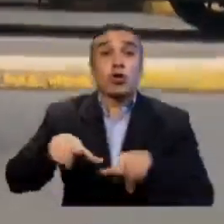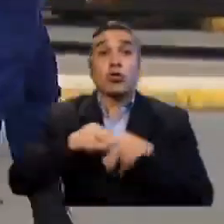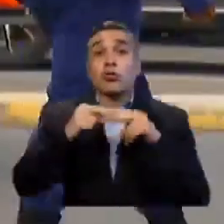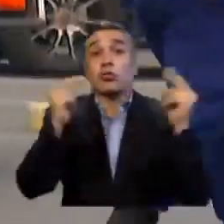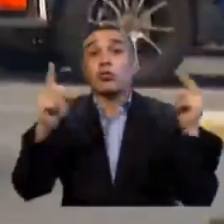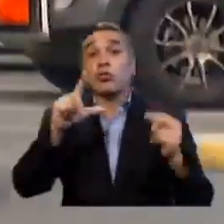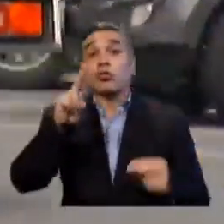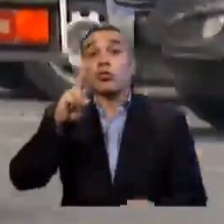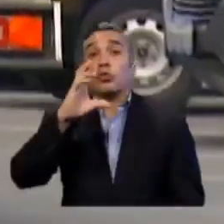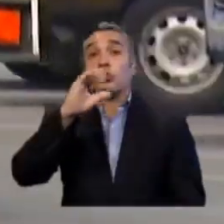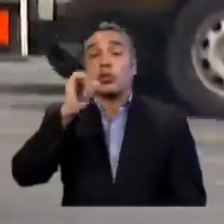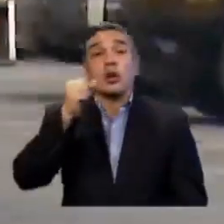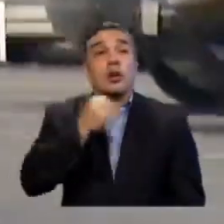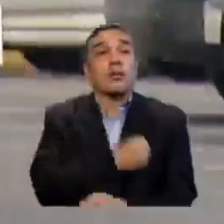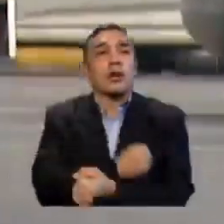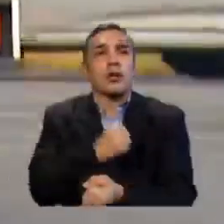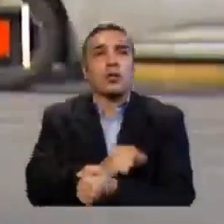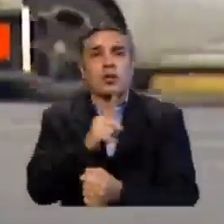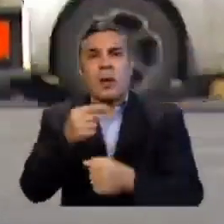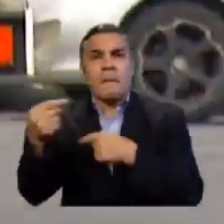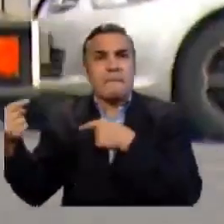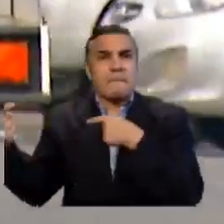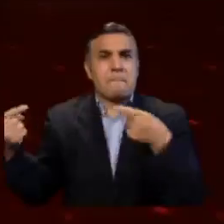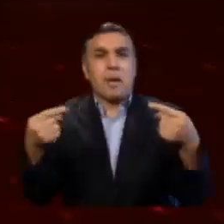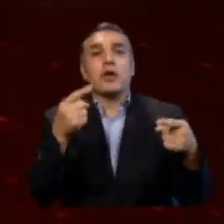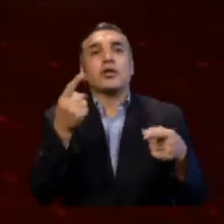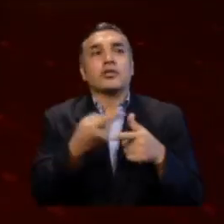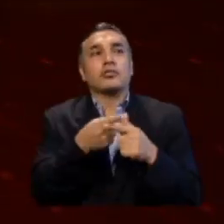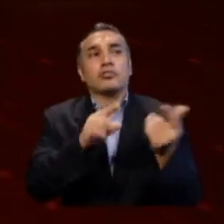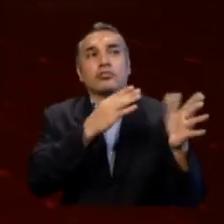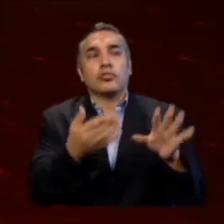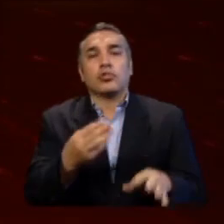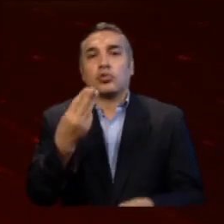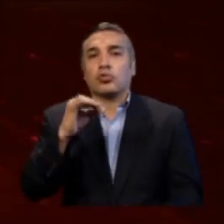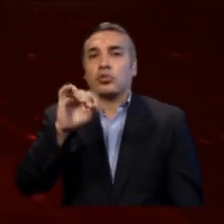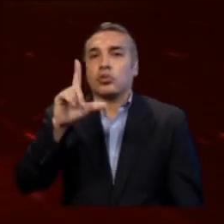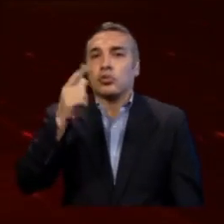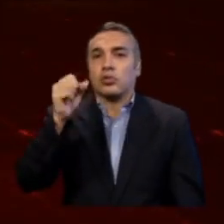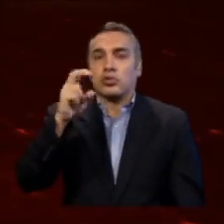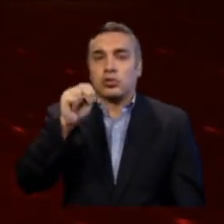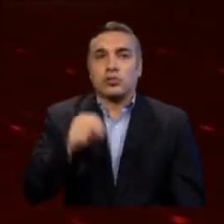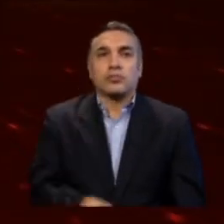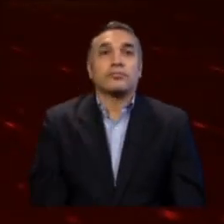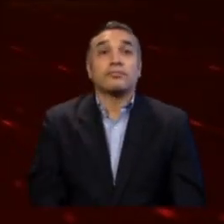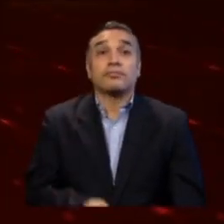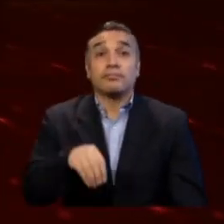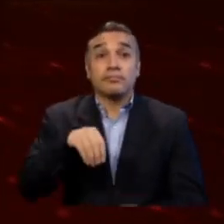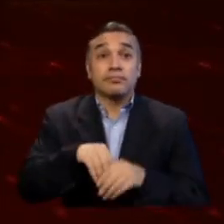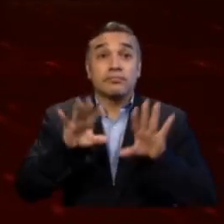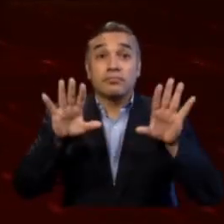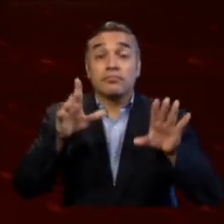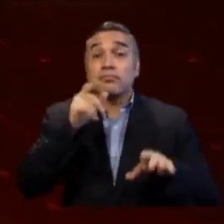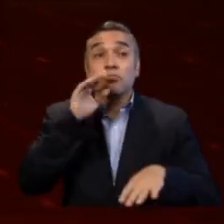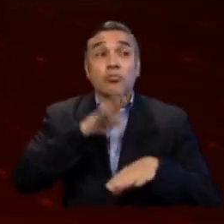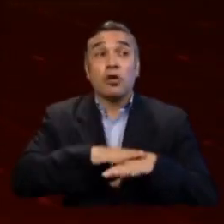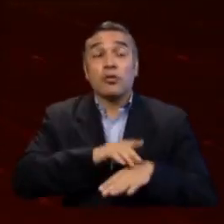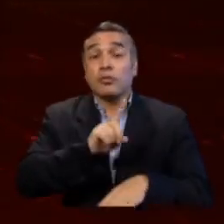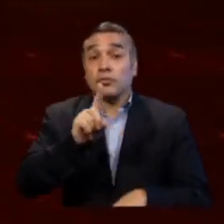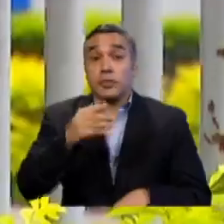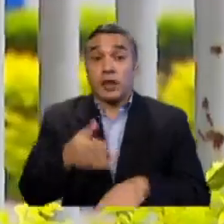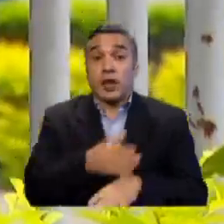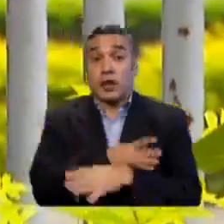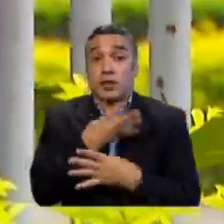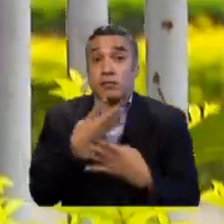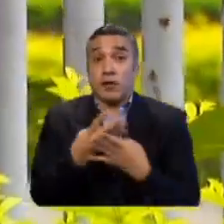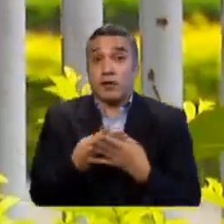Puente Lucía, en Pascuales, una riña generó el asesinato de Wilson Alexander Morales Zambrano. En este caso, el autor del crimen, quien